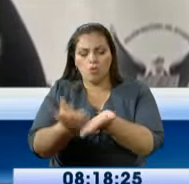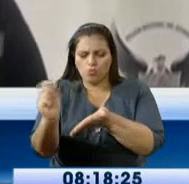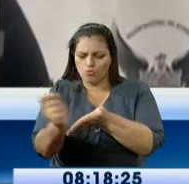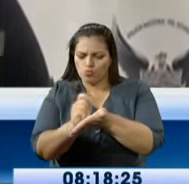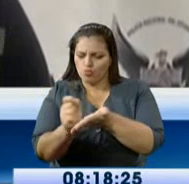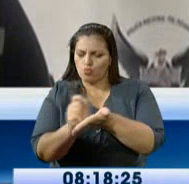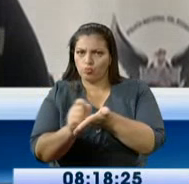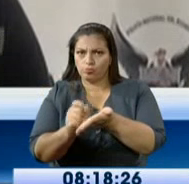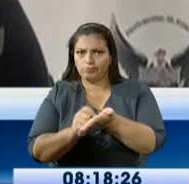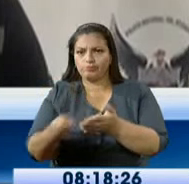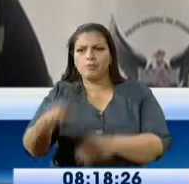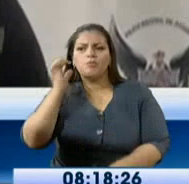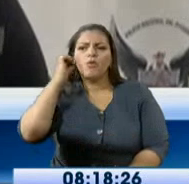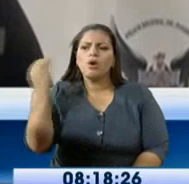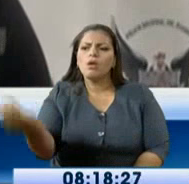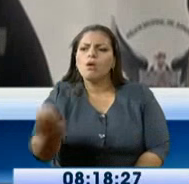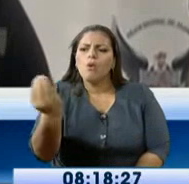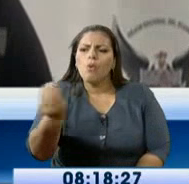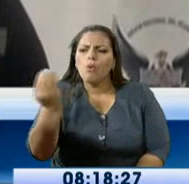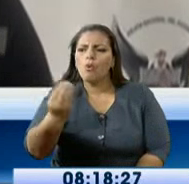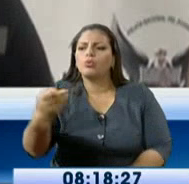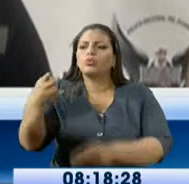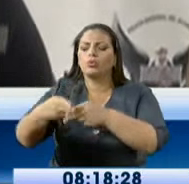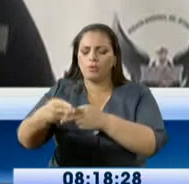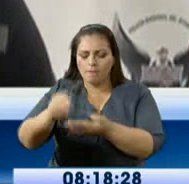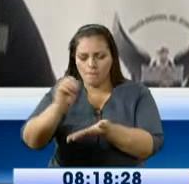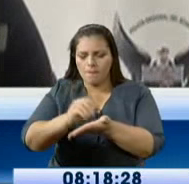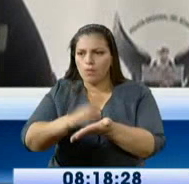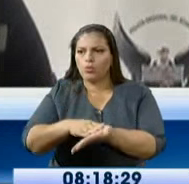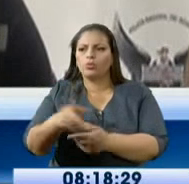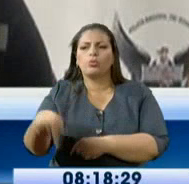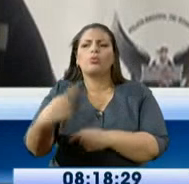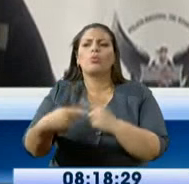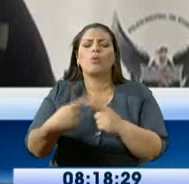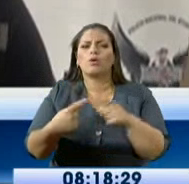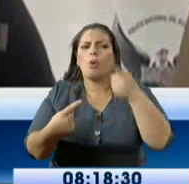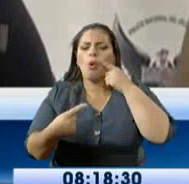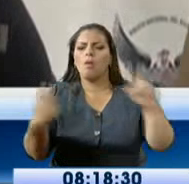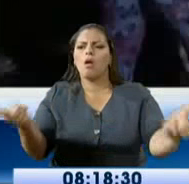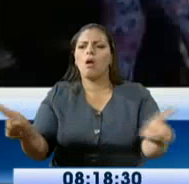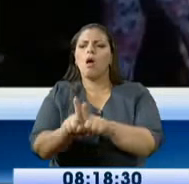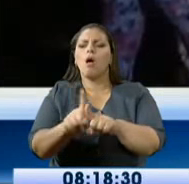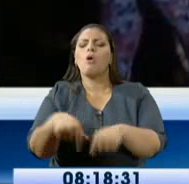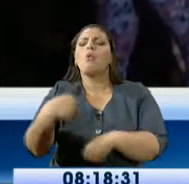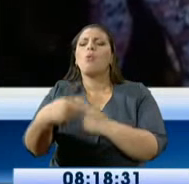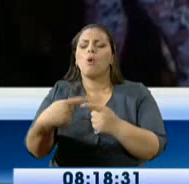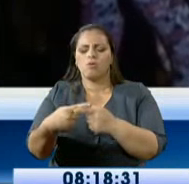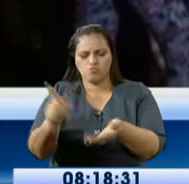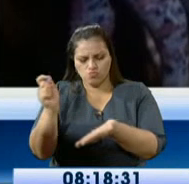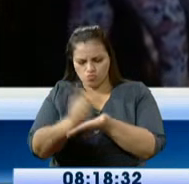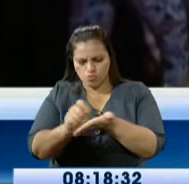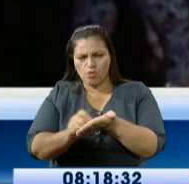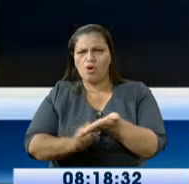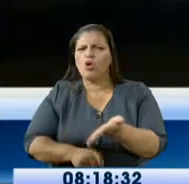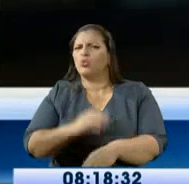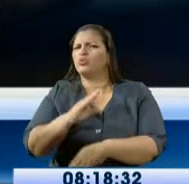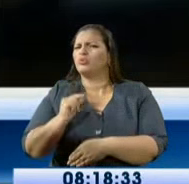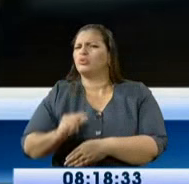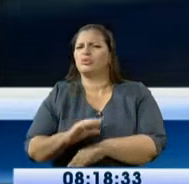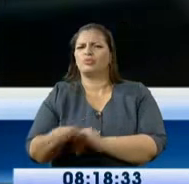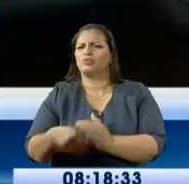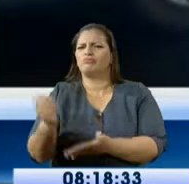días donde se registran las citas que ellas tenían ya en agenda para posteriores días. Fue la desaparición de una menor lo que